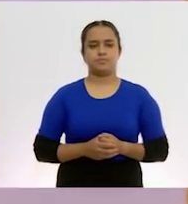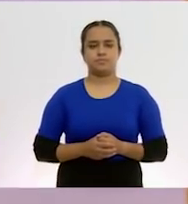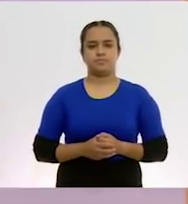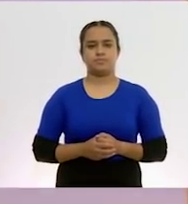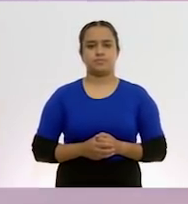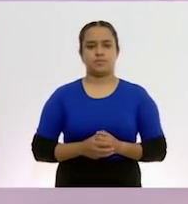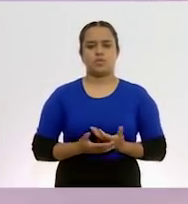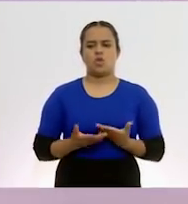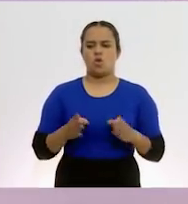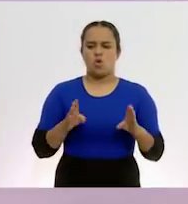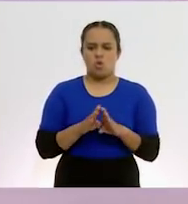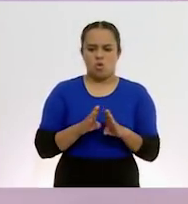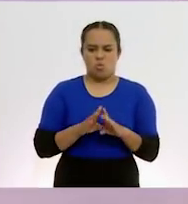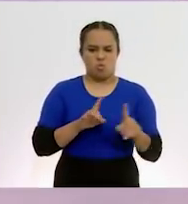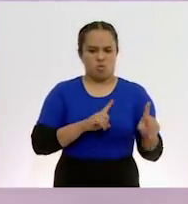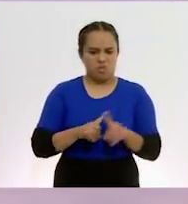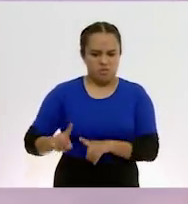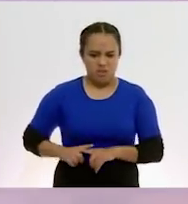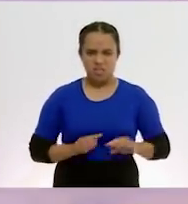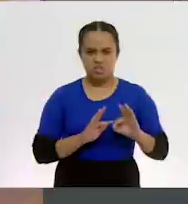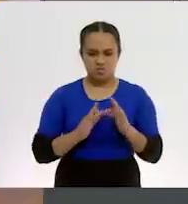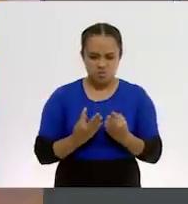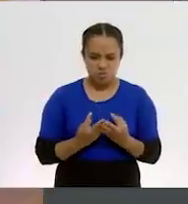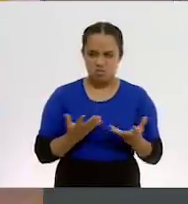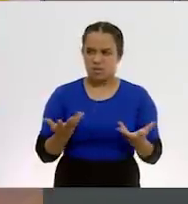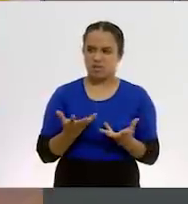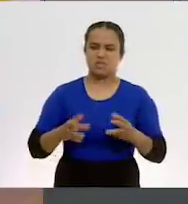de movimiento